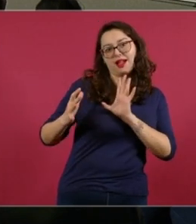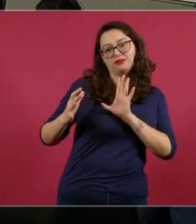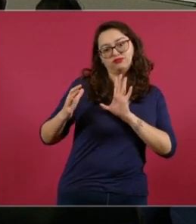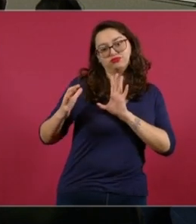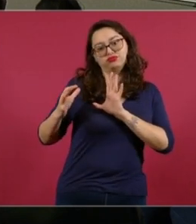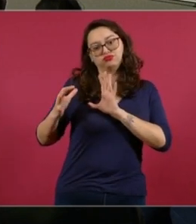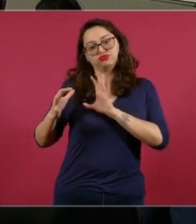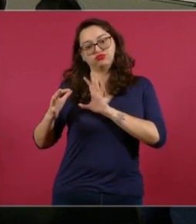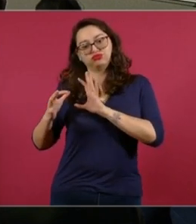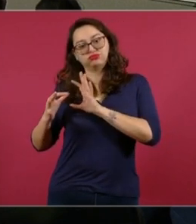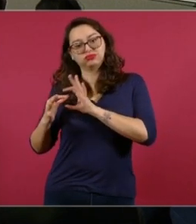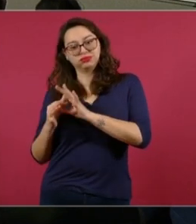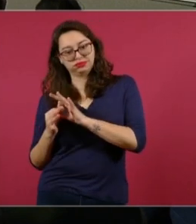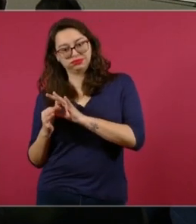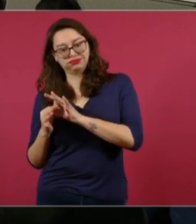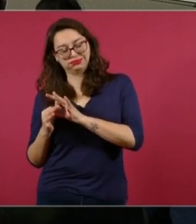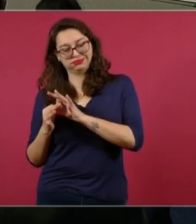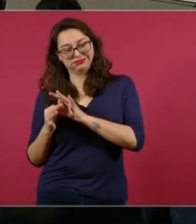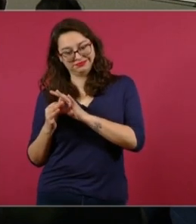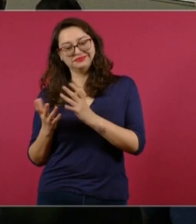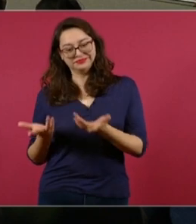Se cansó de ser